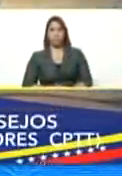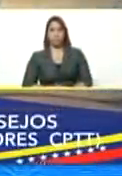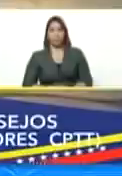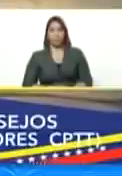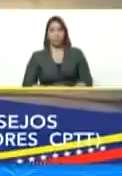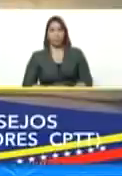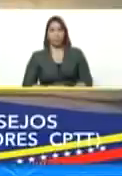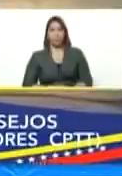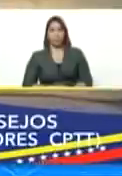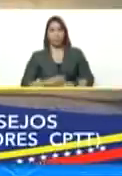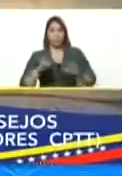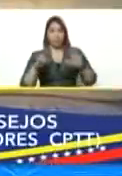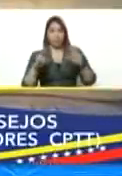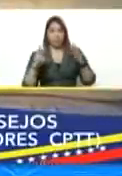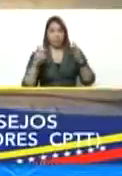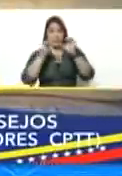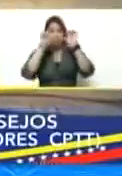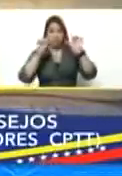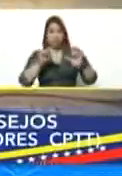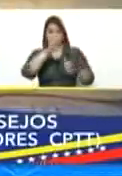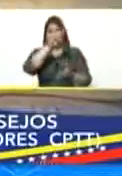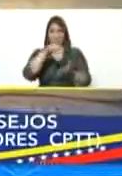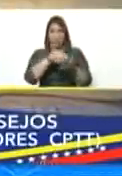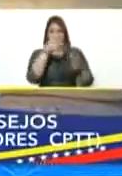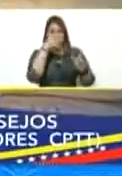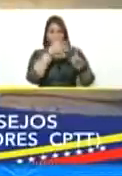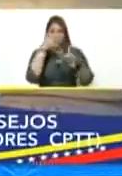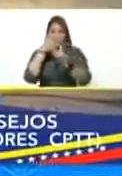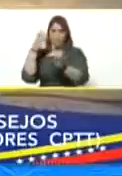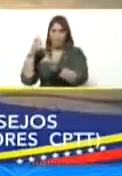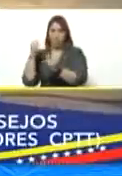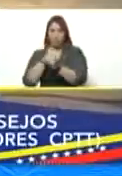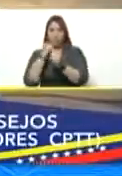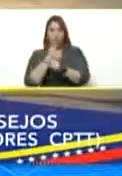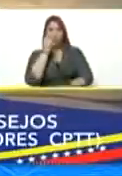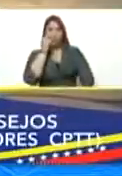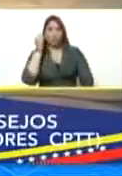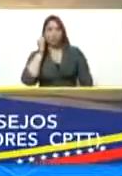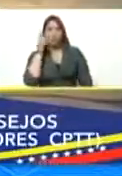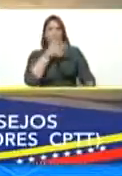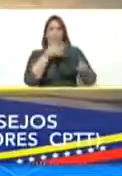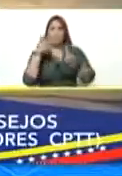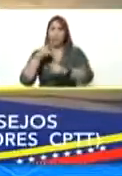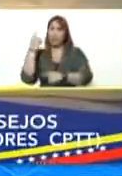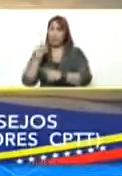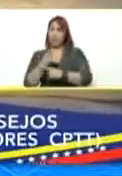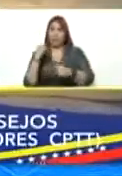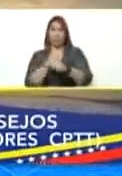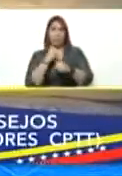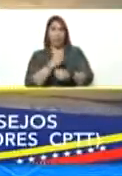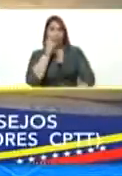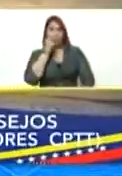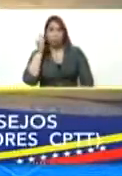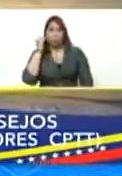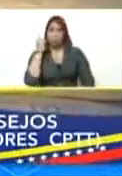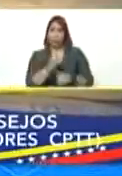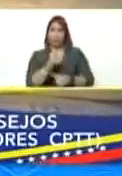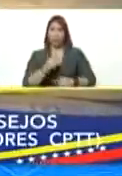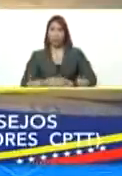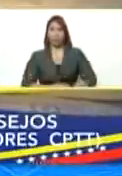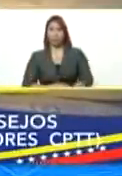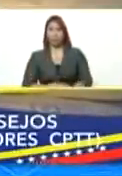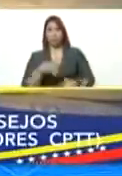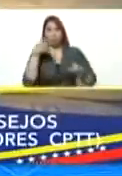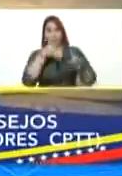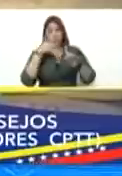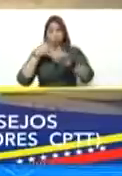En séptimo lugar, el Sistema Nacional de Formación de la Clase Obrera, que formara toda la clase obrera, todos los trabajadores, la